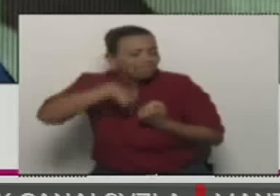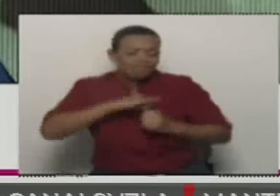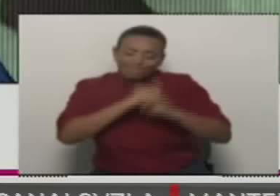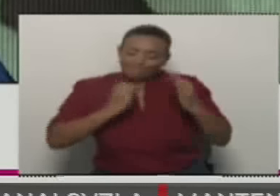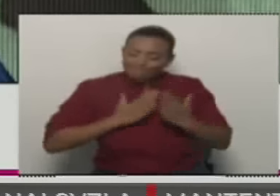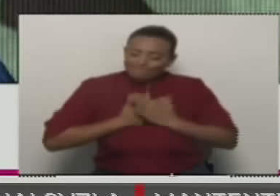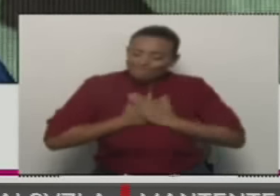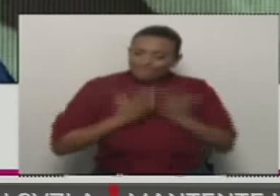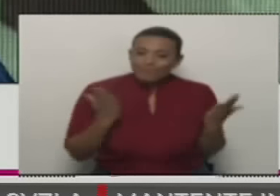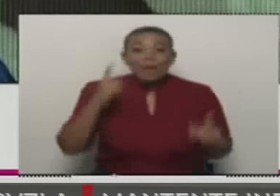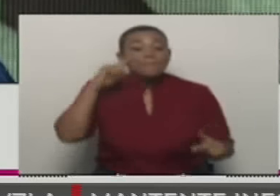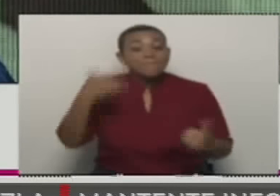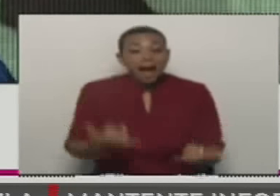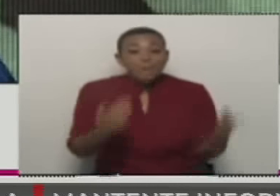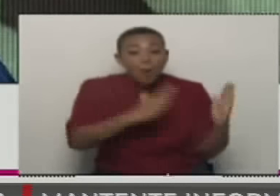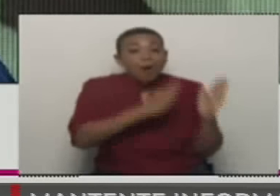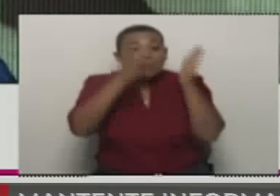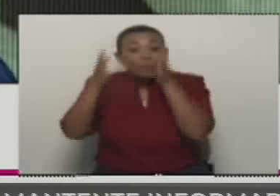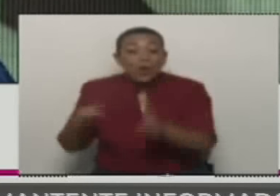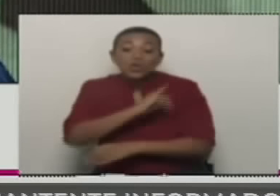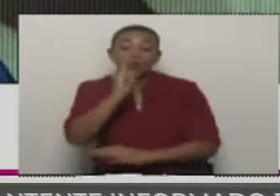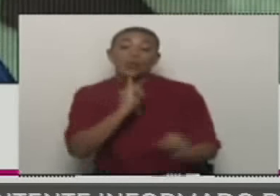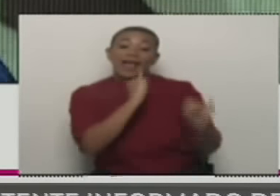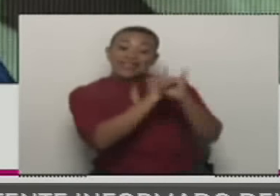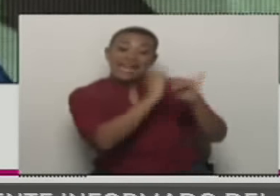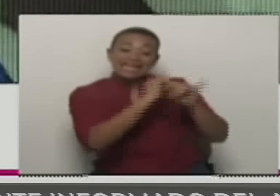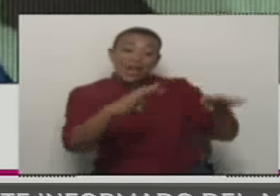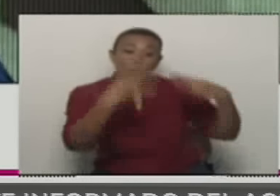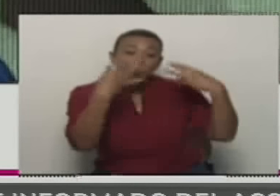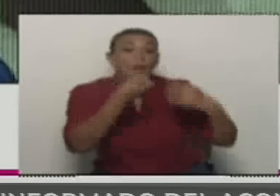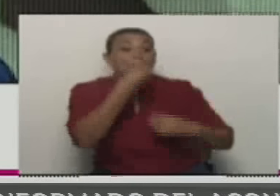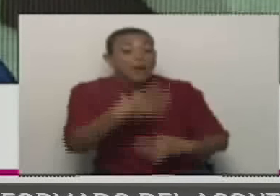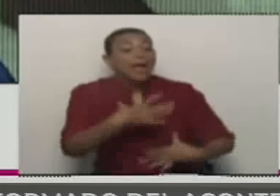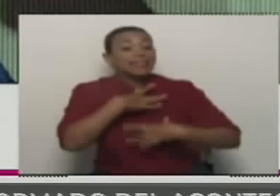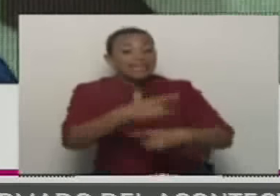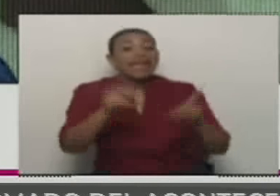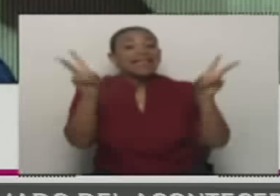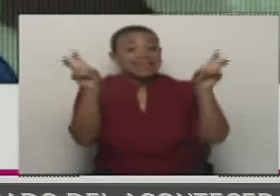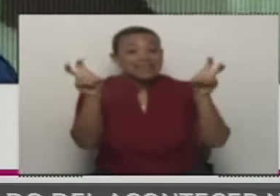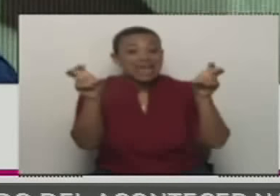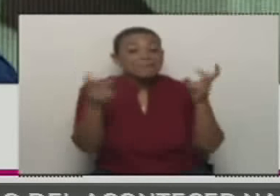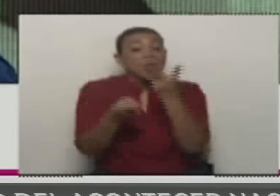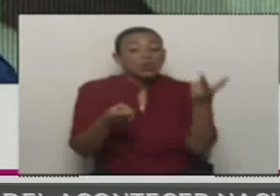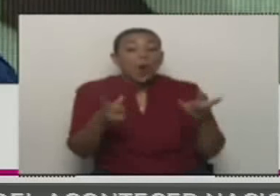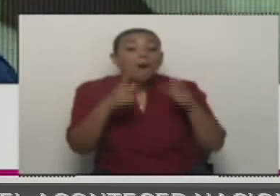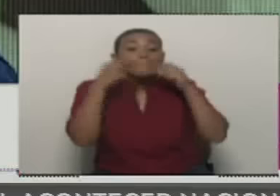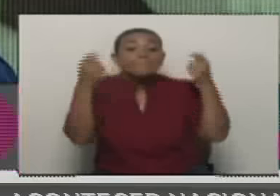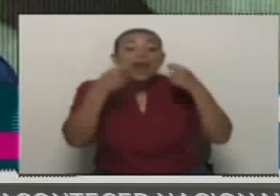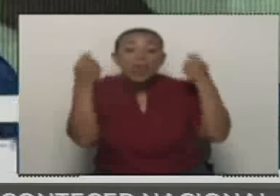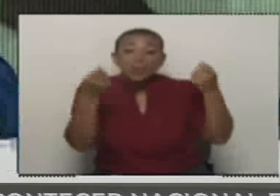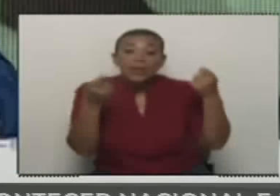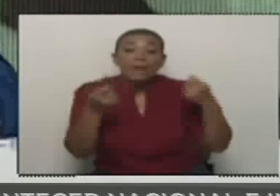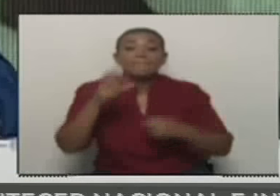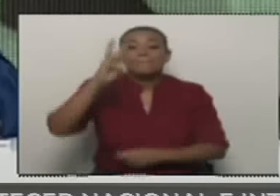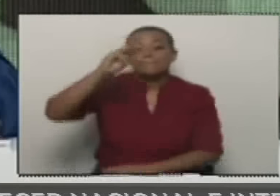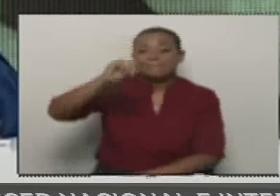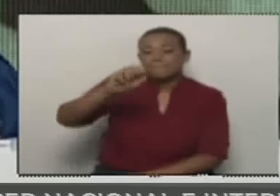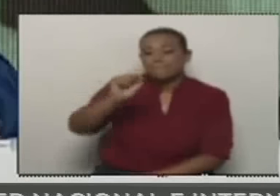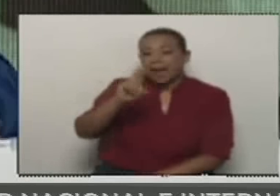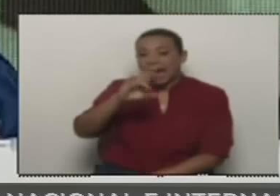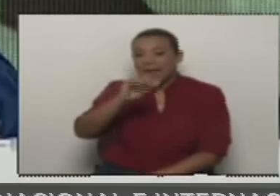felicidad. Vamos a ir entonces a Zona Digital, que va a estar muy interesante, con los periodistas María Antonieta